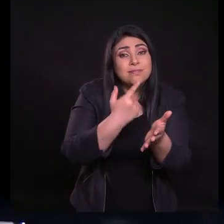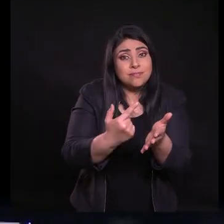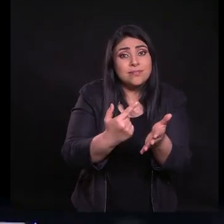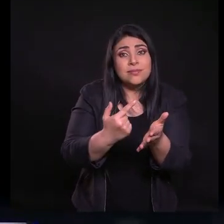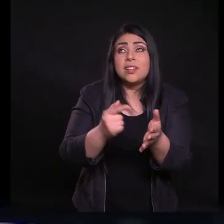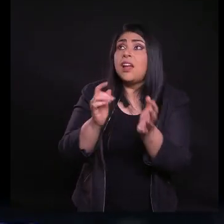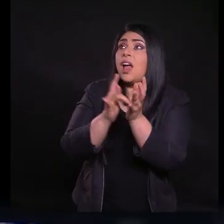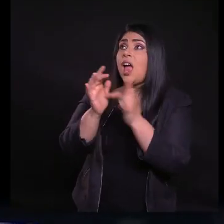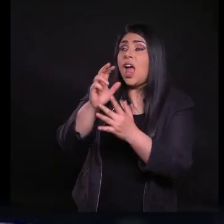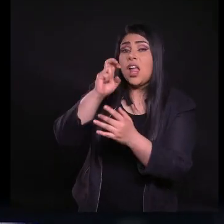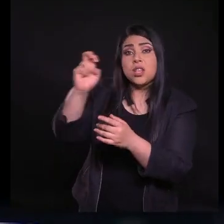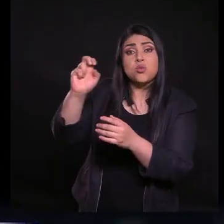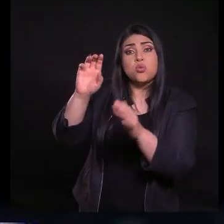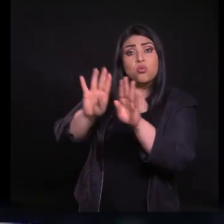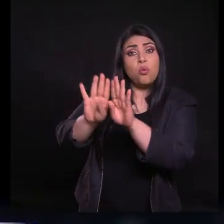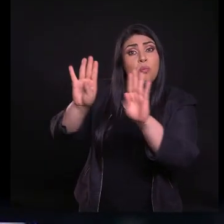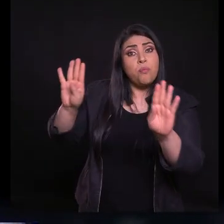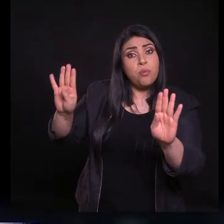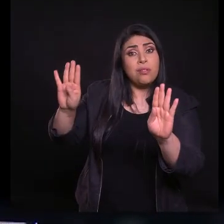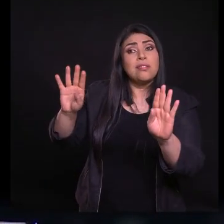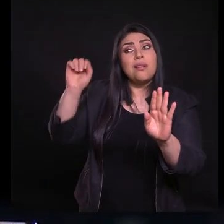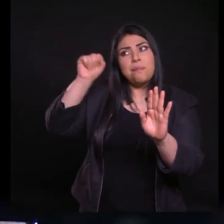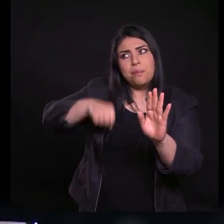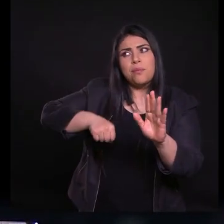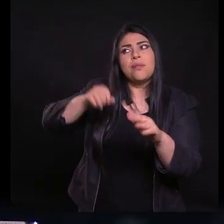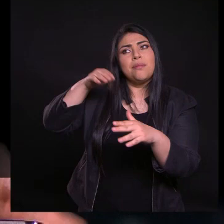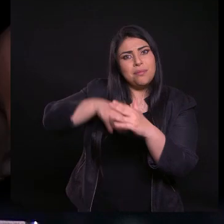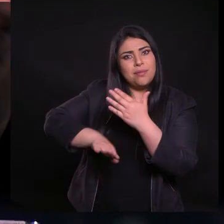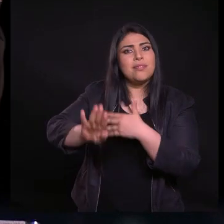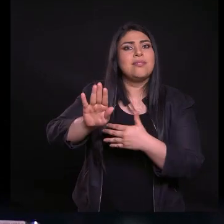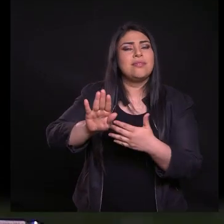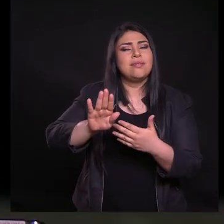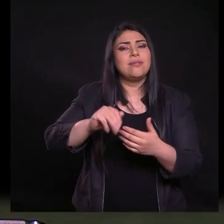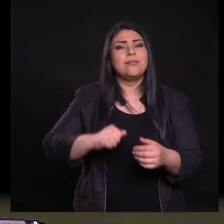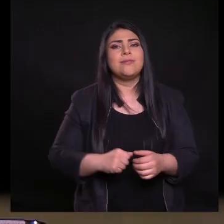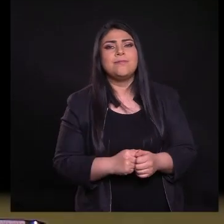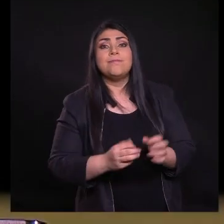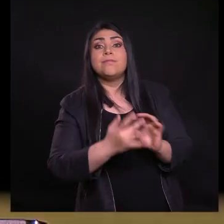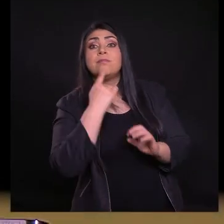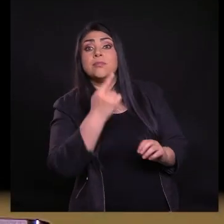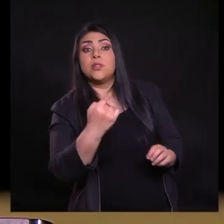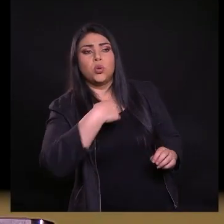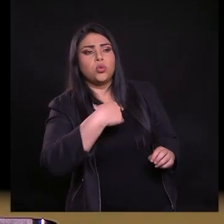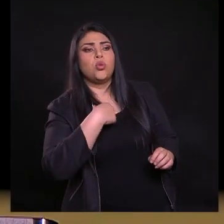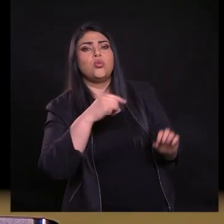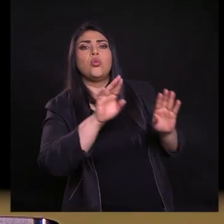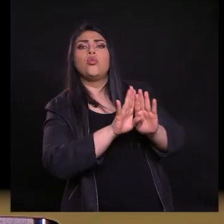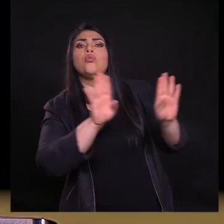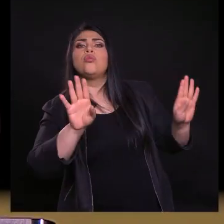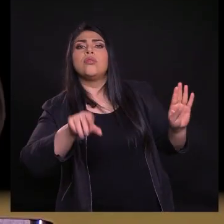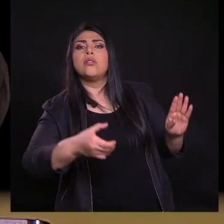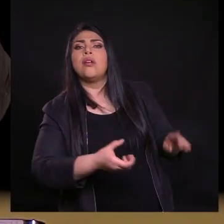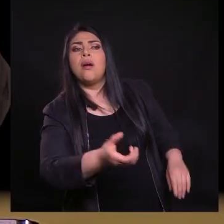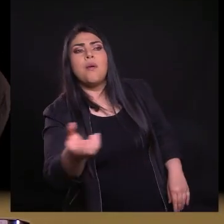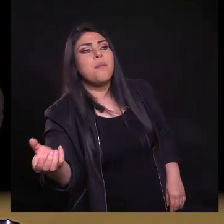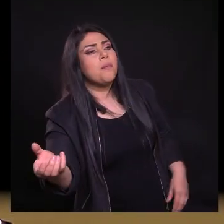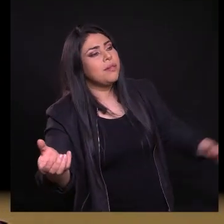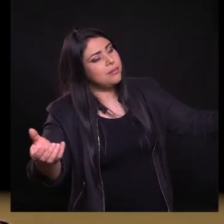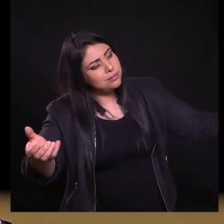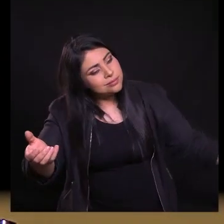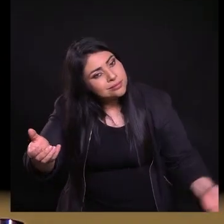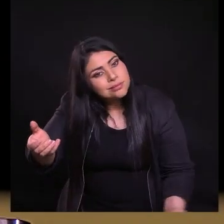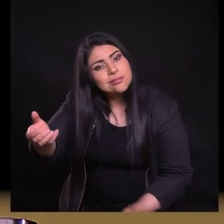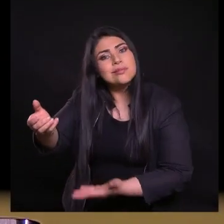puerta juan capítulo 10 y verso 9 yo soy la puerta el que por mí entraré será